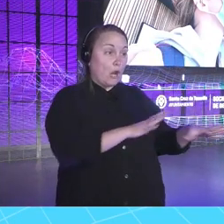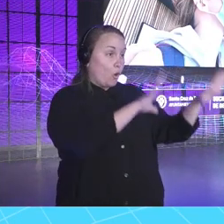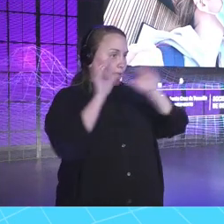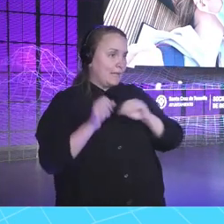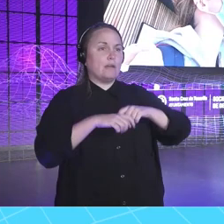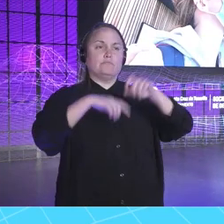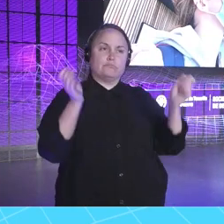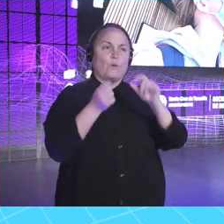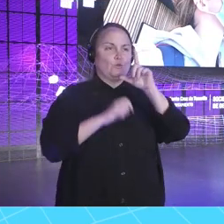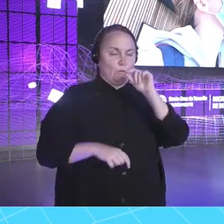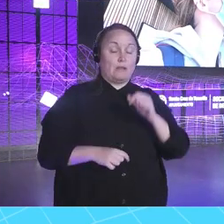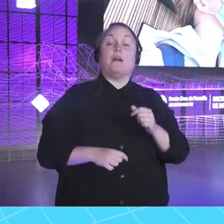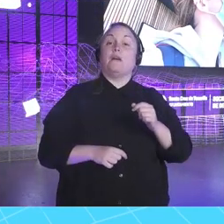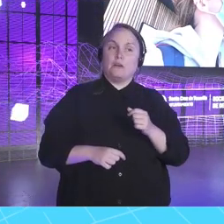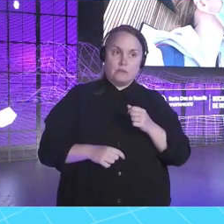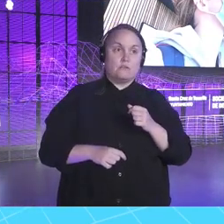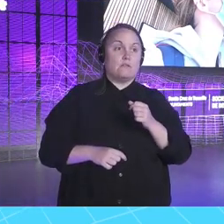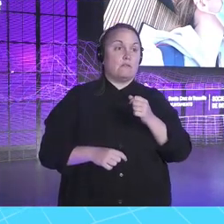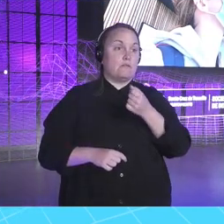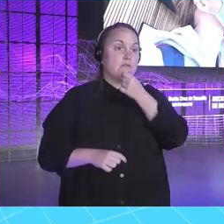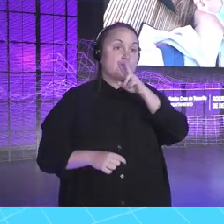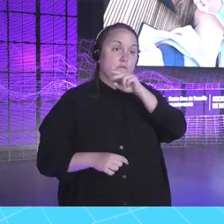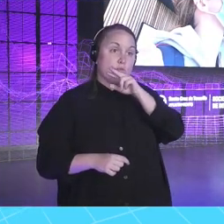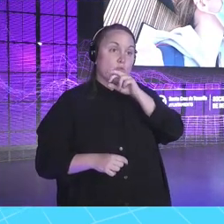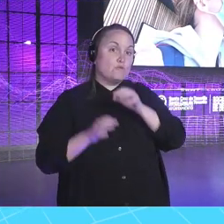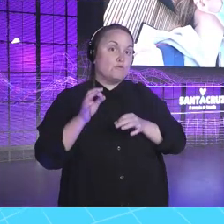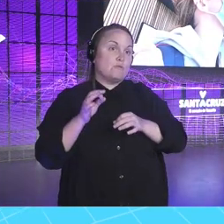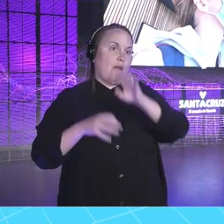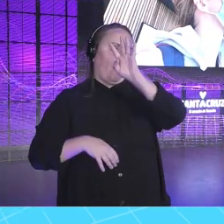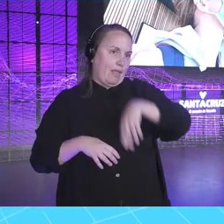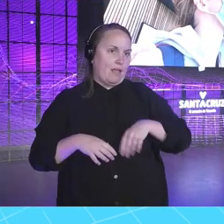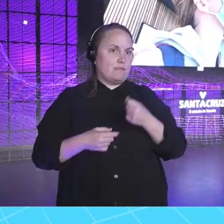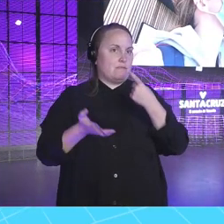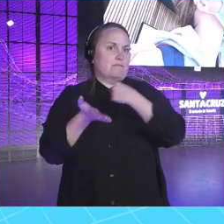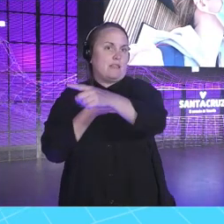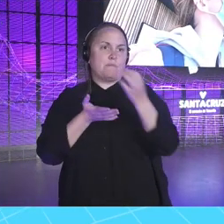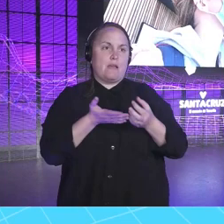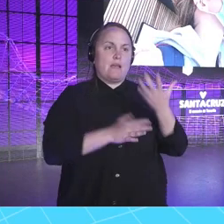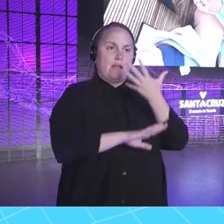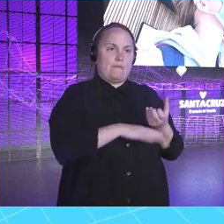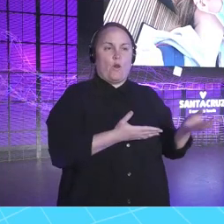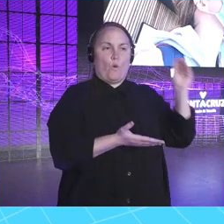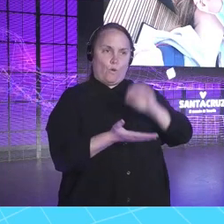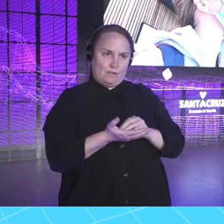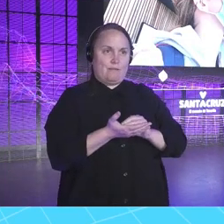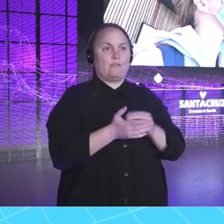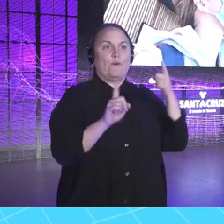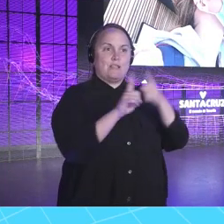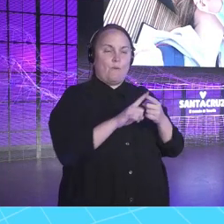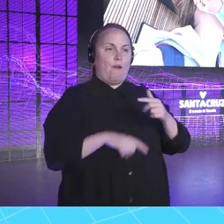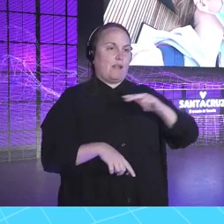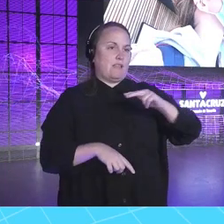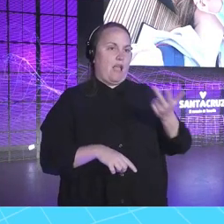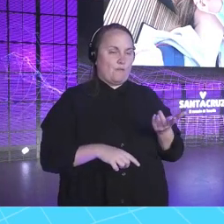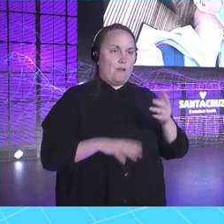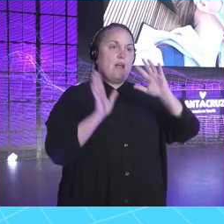y por suerte como yo le había hecho el audio en catalán pues tuve que volver a reclamarlo para colgarlo en Twitter en castellano Y ya dije pues ya me grabó en lugar de una nota